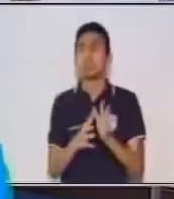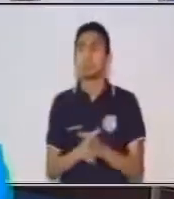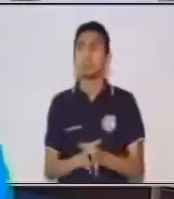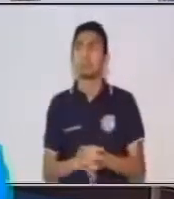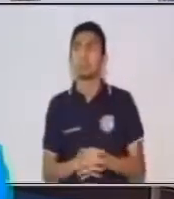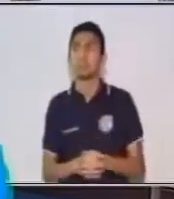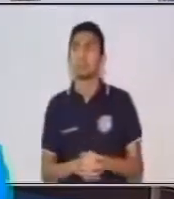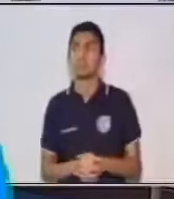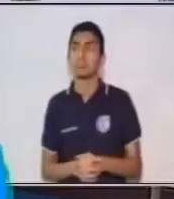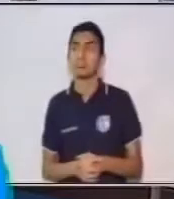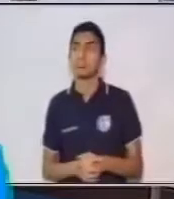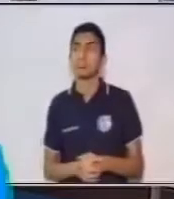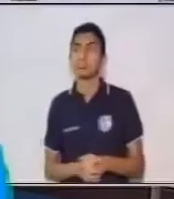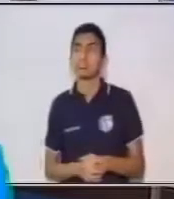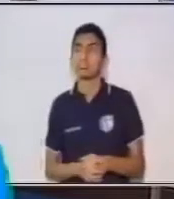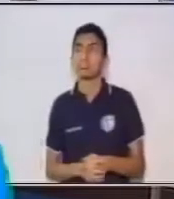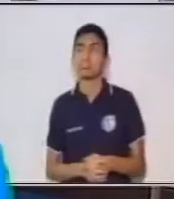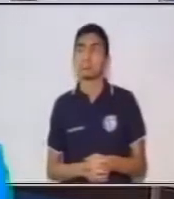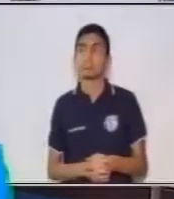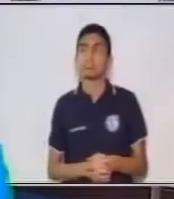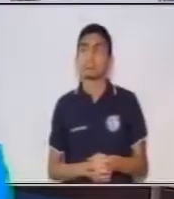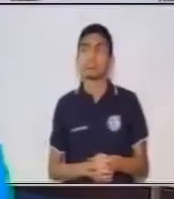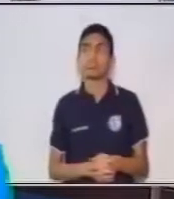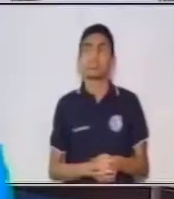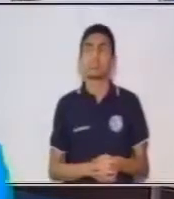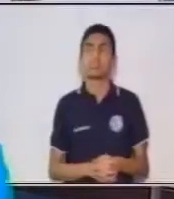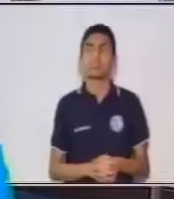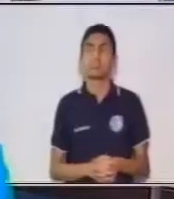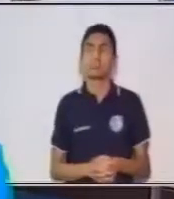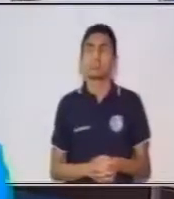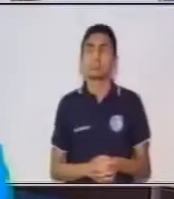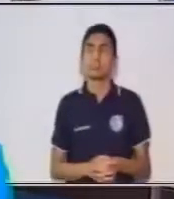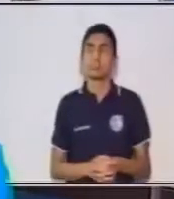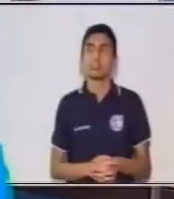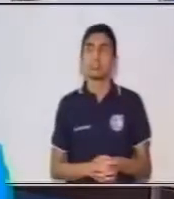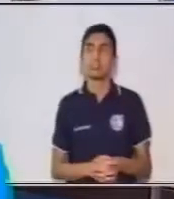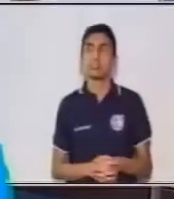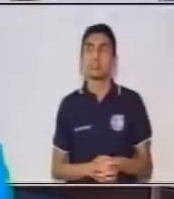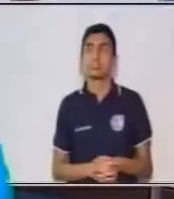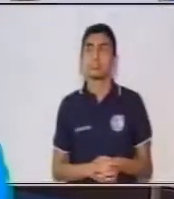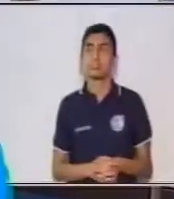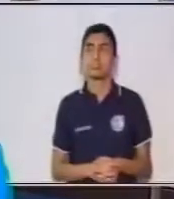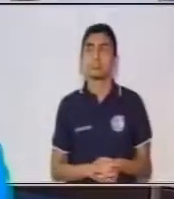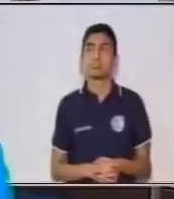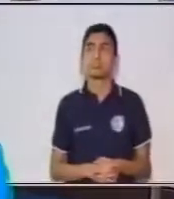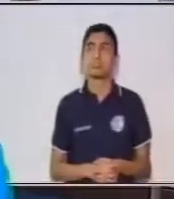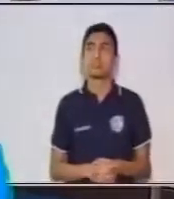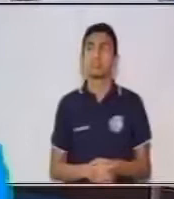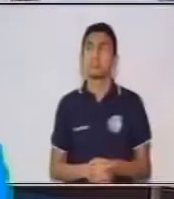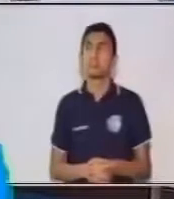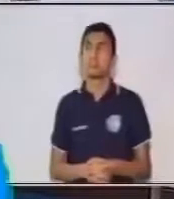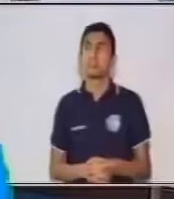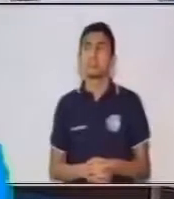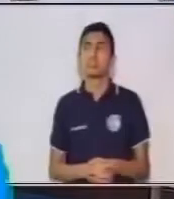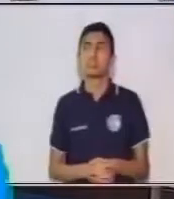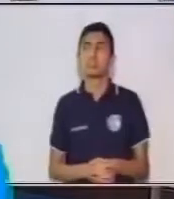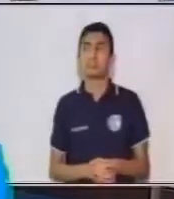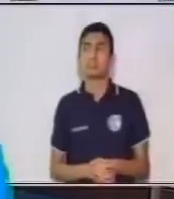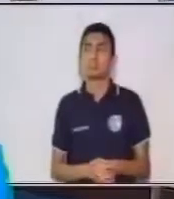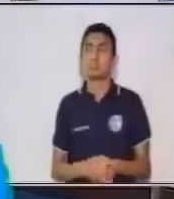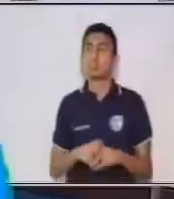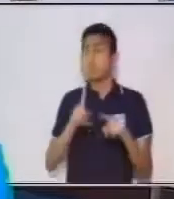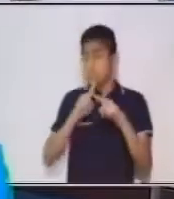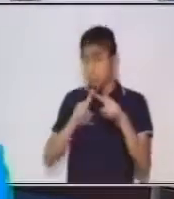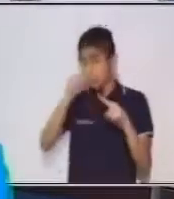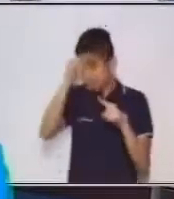igual a 4. Y 8 por 4 es igual a 32 negativo, porque es más por menos da menos.